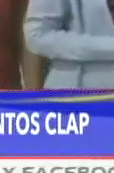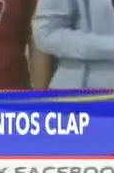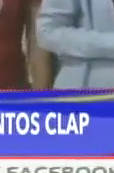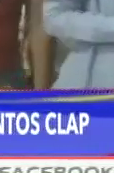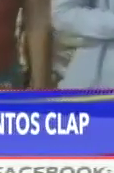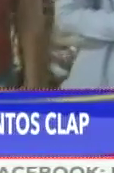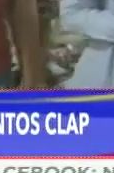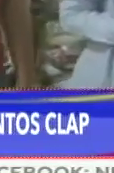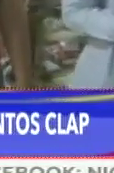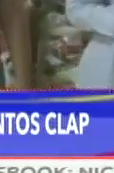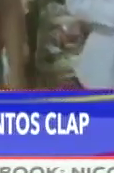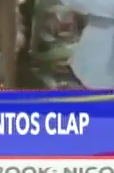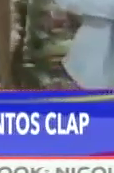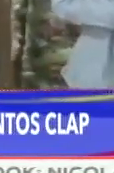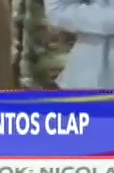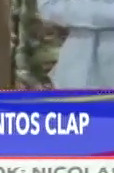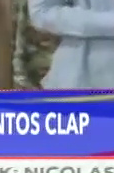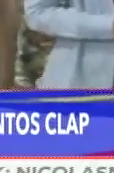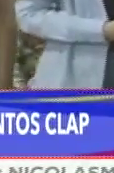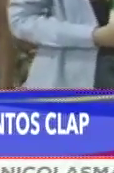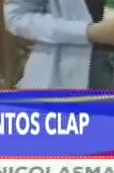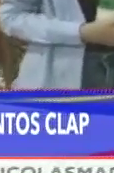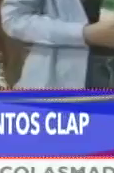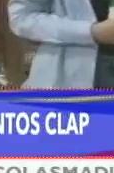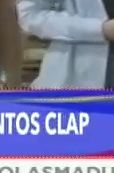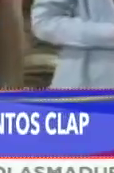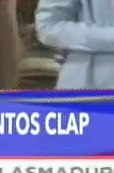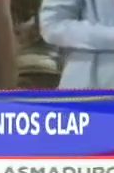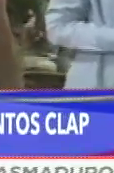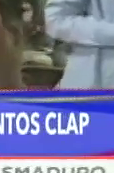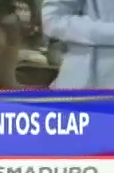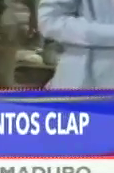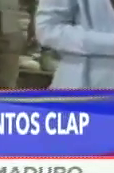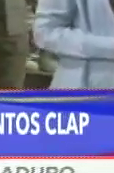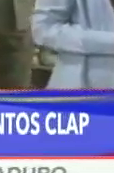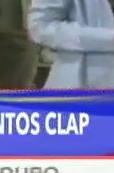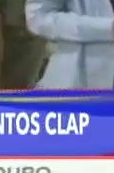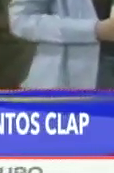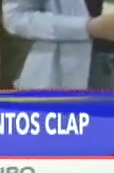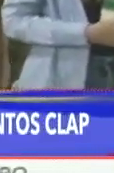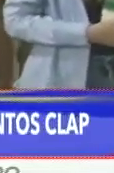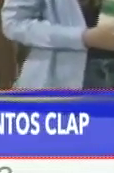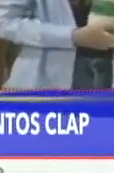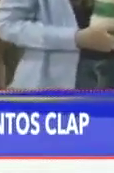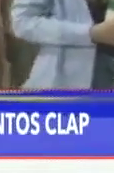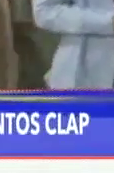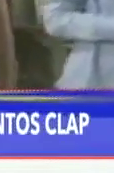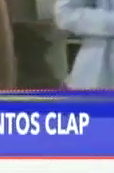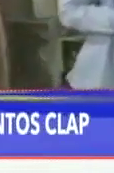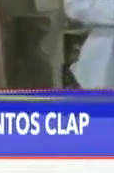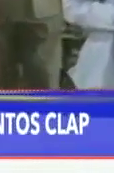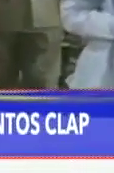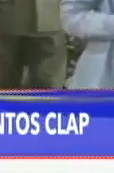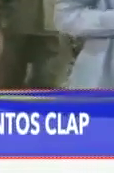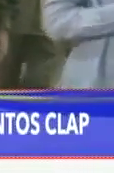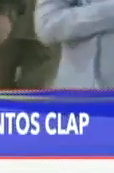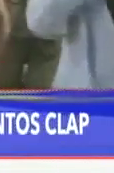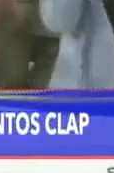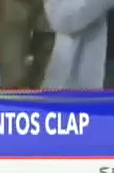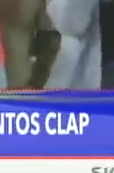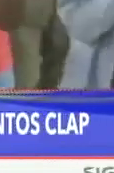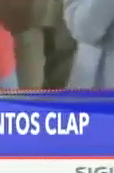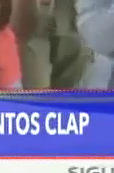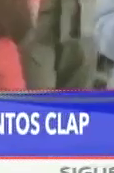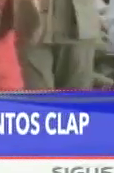presidente, asumimos el compromiso que usted nos planteó. La producción desde Cojedes de 300.000